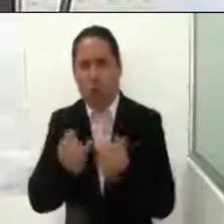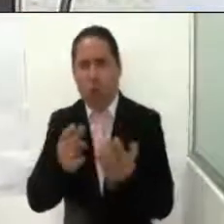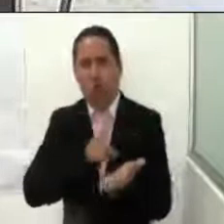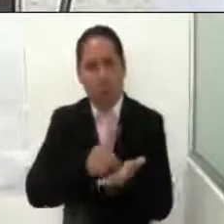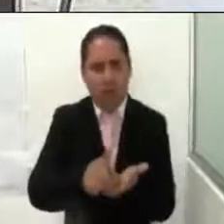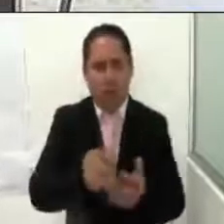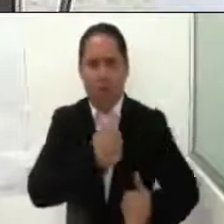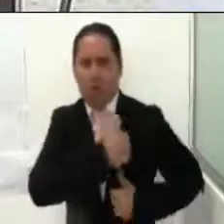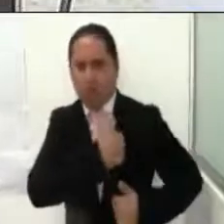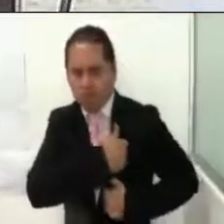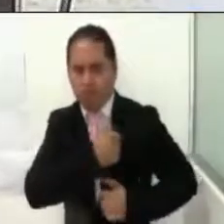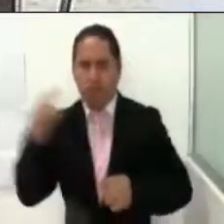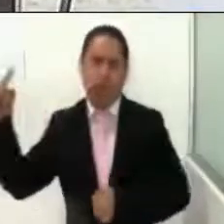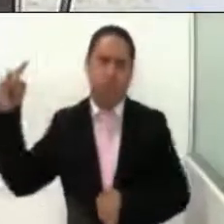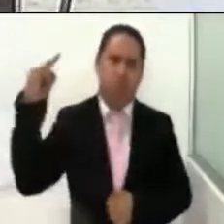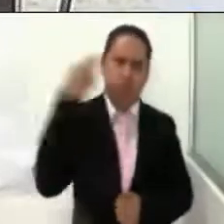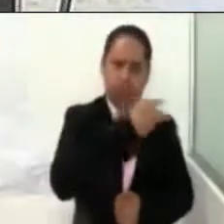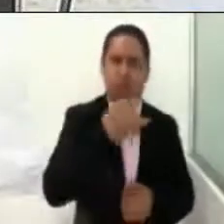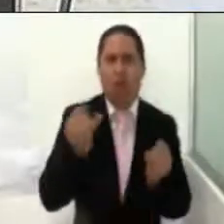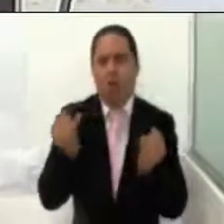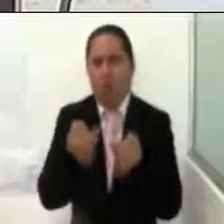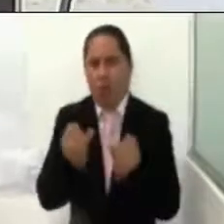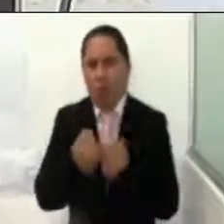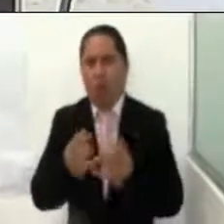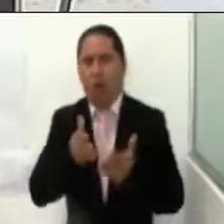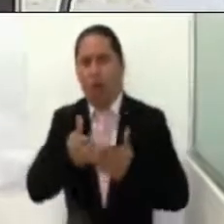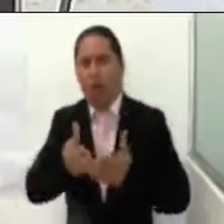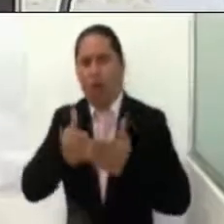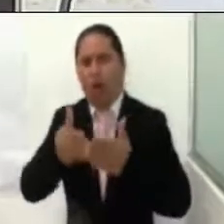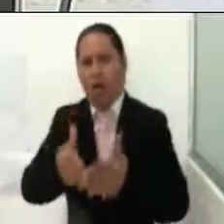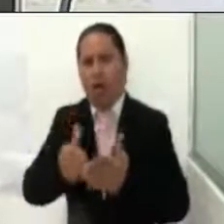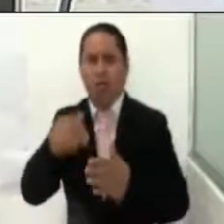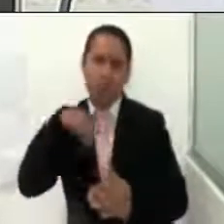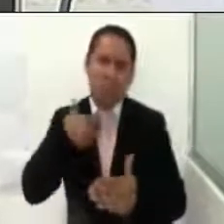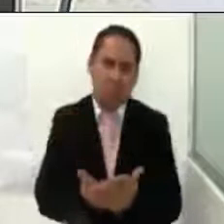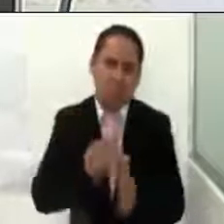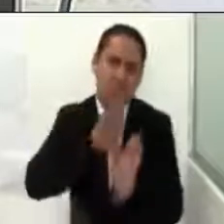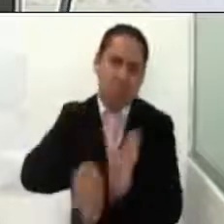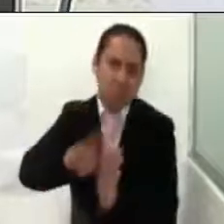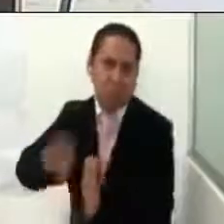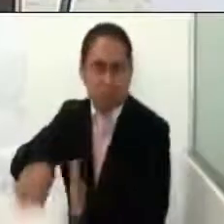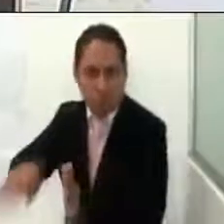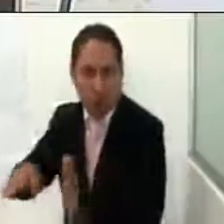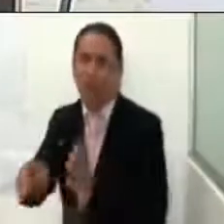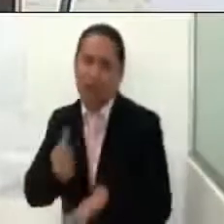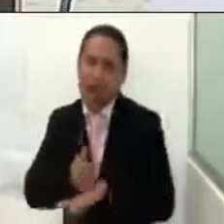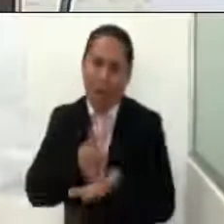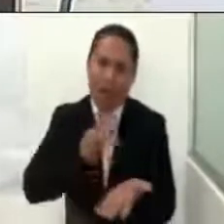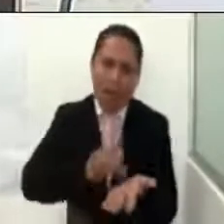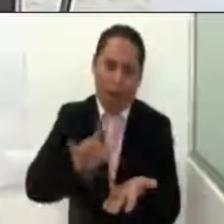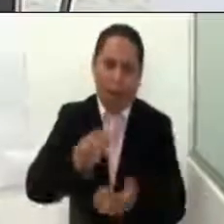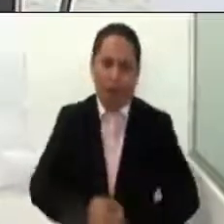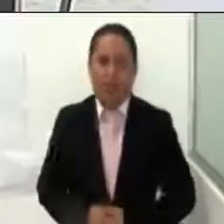fuerza aérea la marina armada y todos aquellos caídos en el cumplimiento de su deber decreto